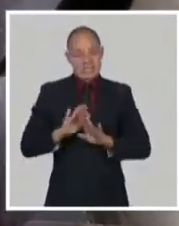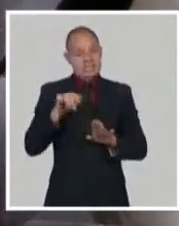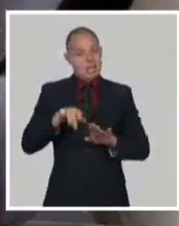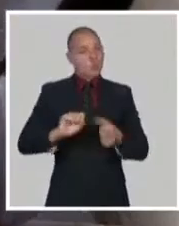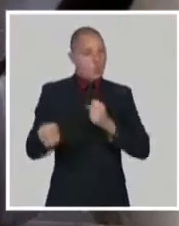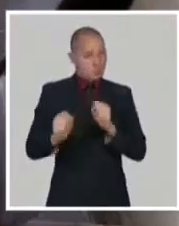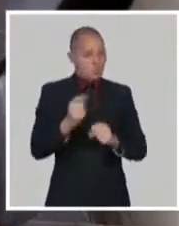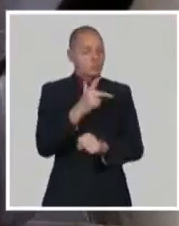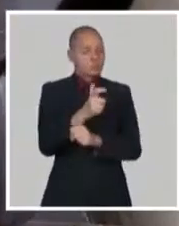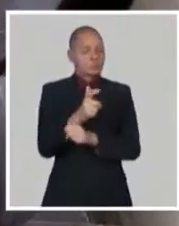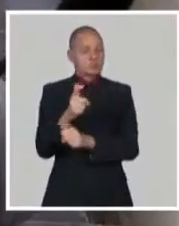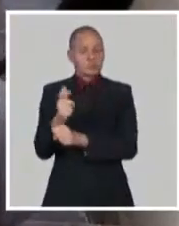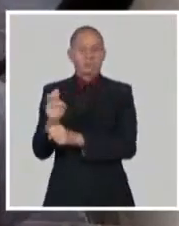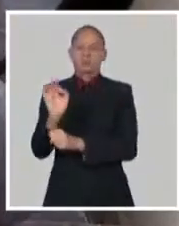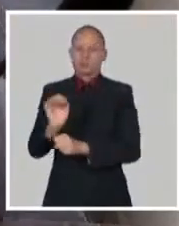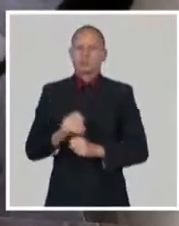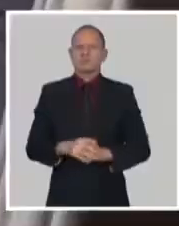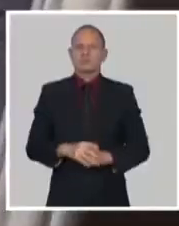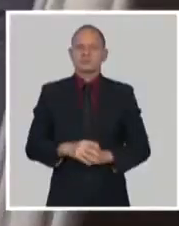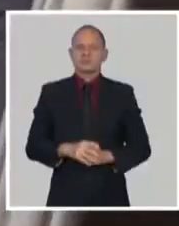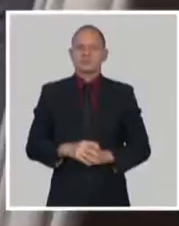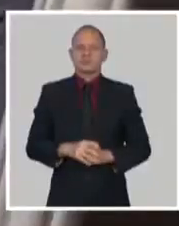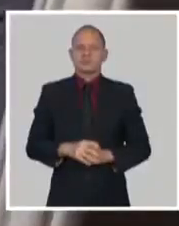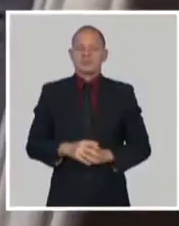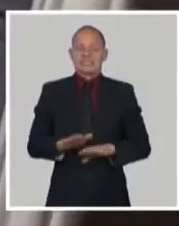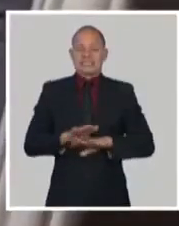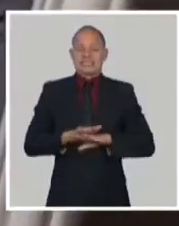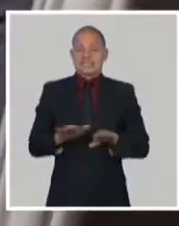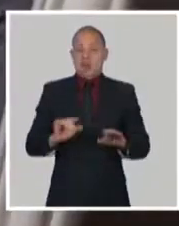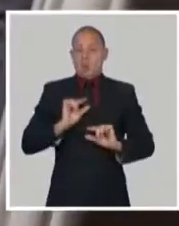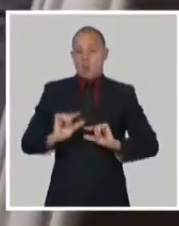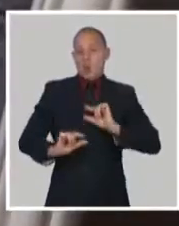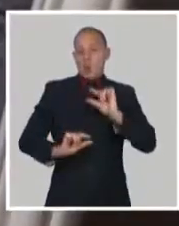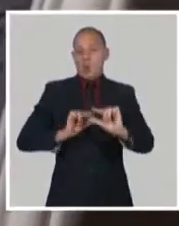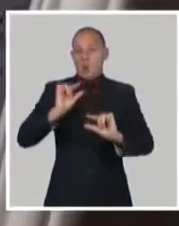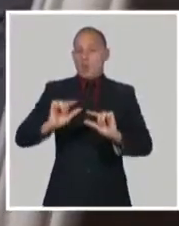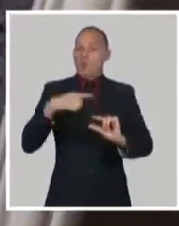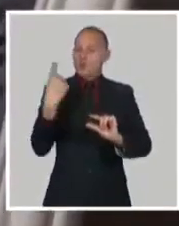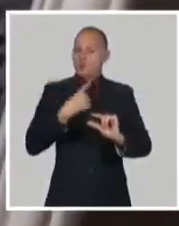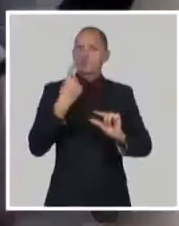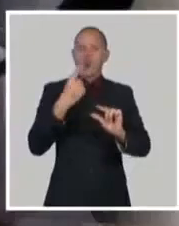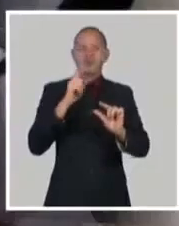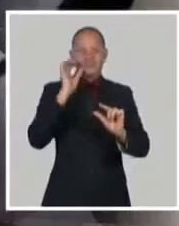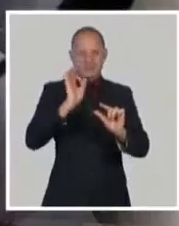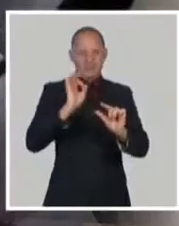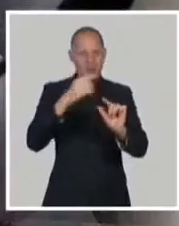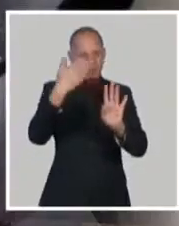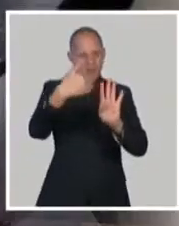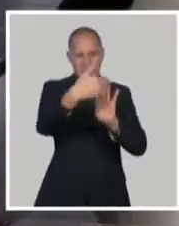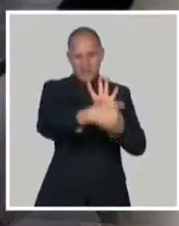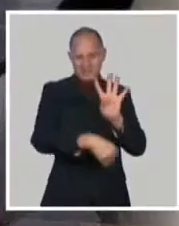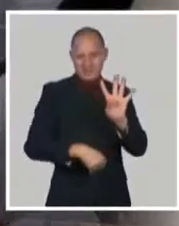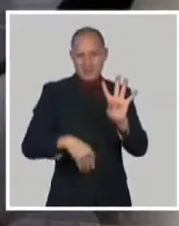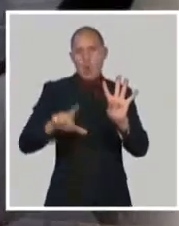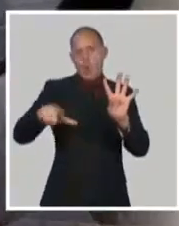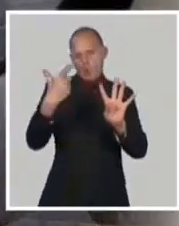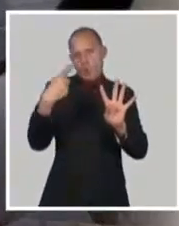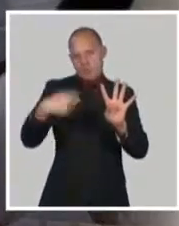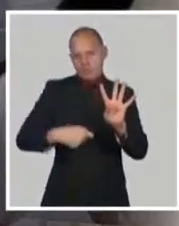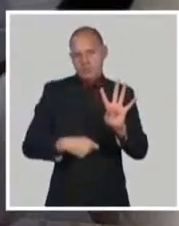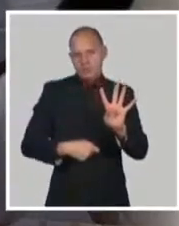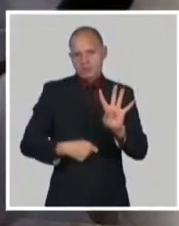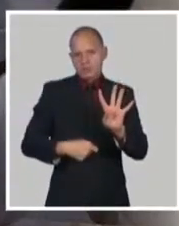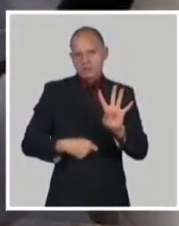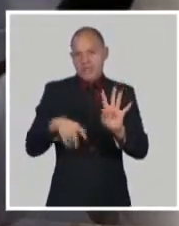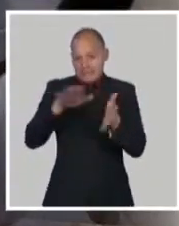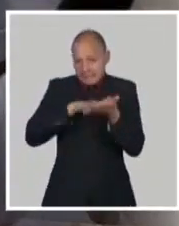permita justamente cumplir con los 4 elementos. Yo, para terminar muy rápido, Disculpe, doctor,